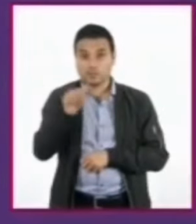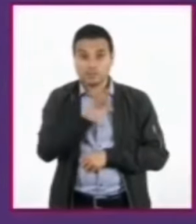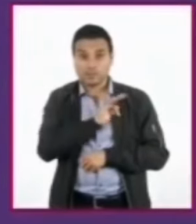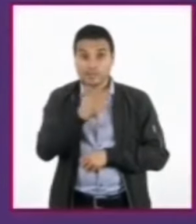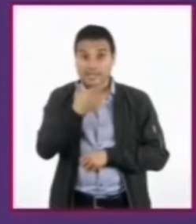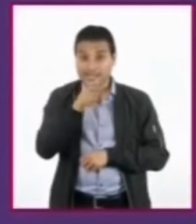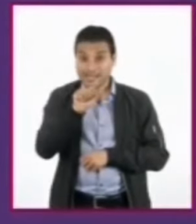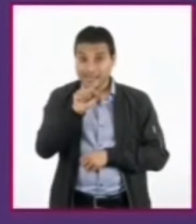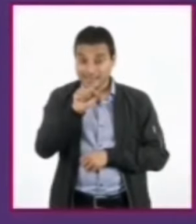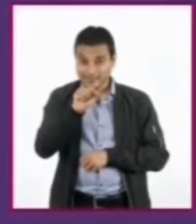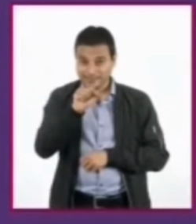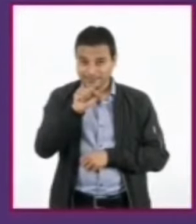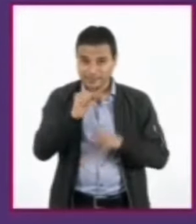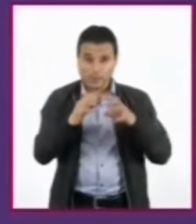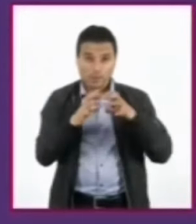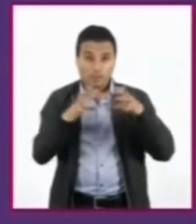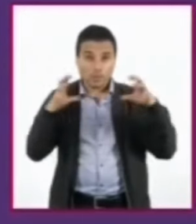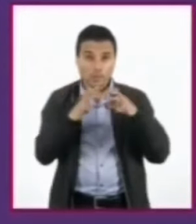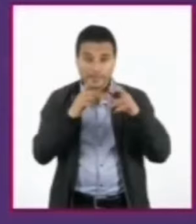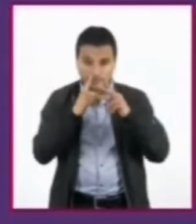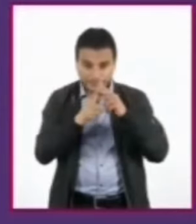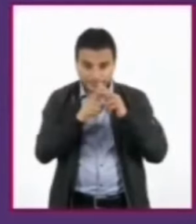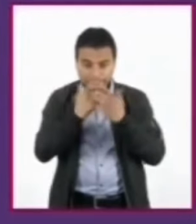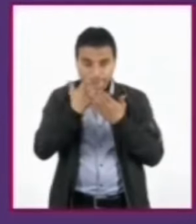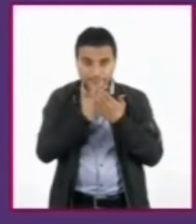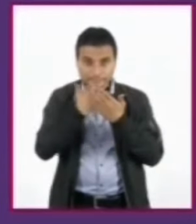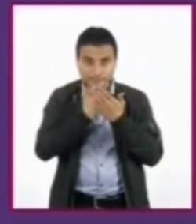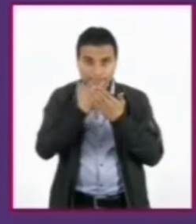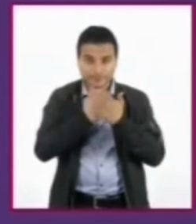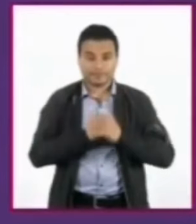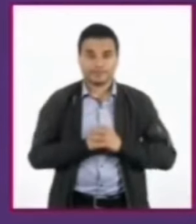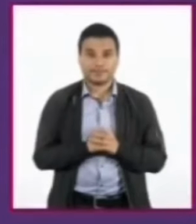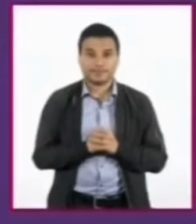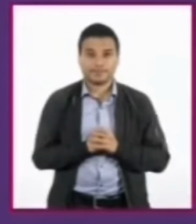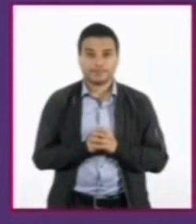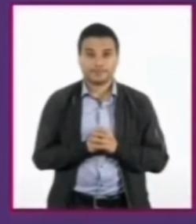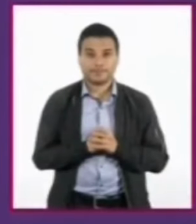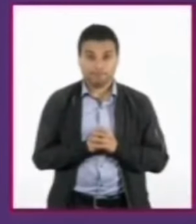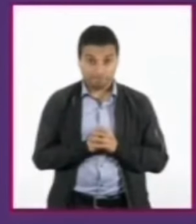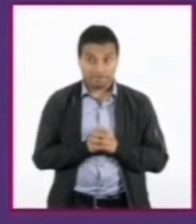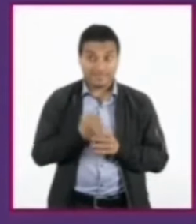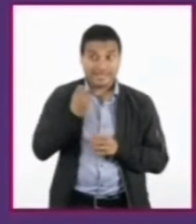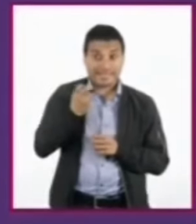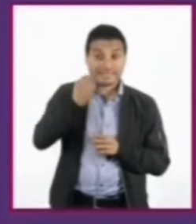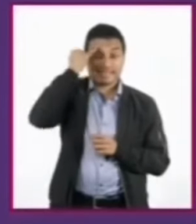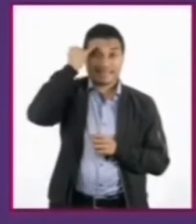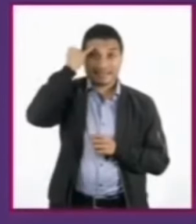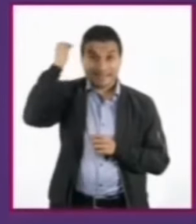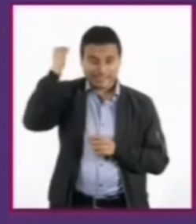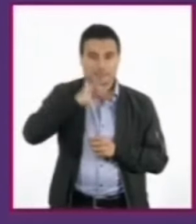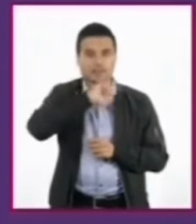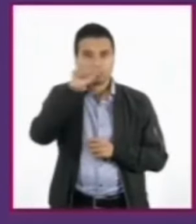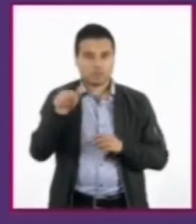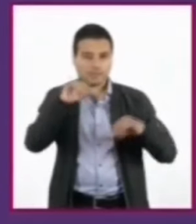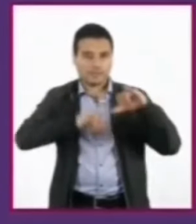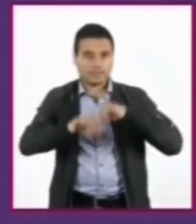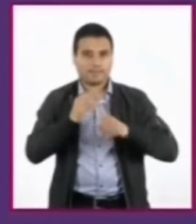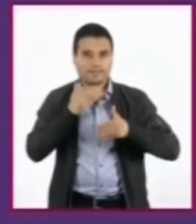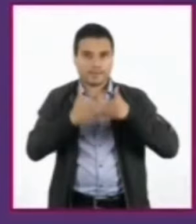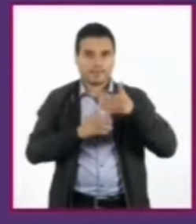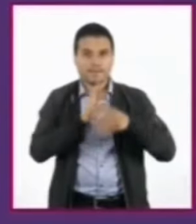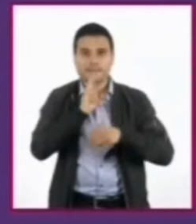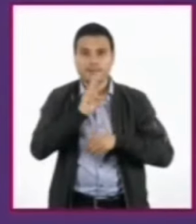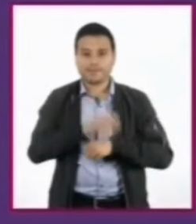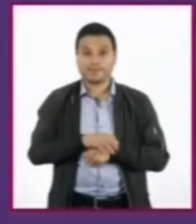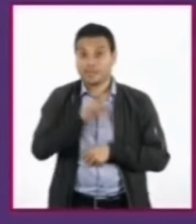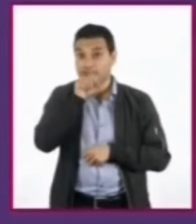gas desprendido en diversos procesos químicos. Un invento que contribuyó al desarrollo de la química fue la bomba de